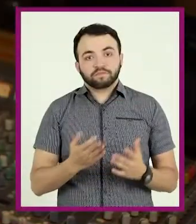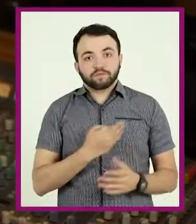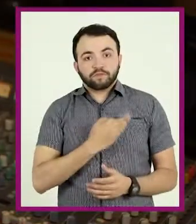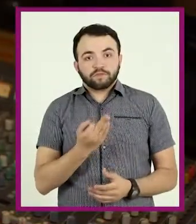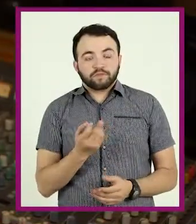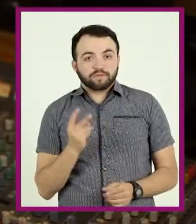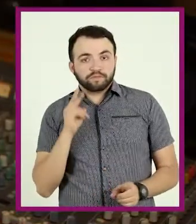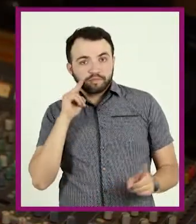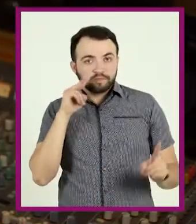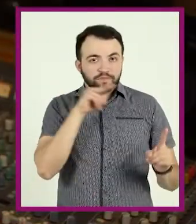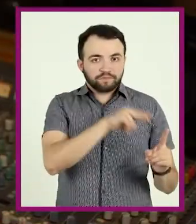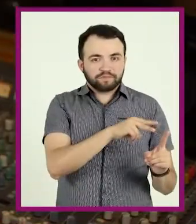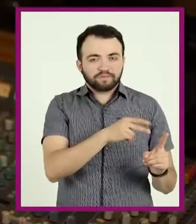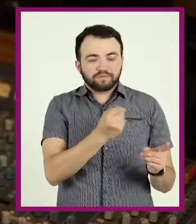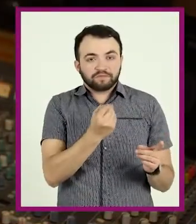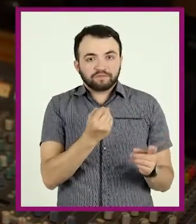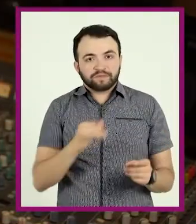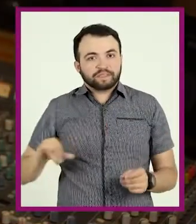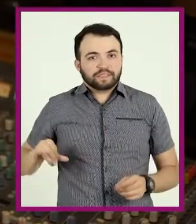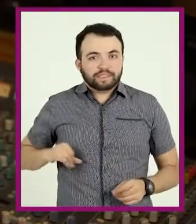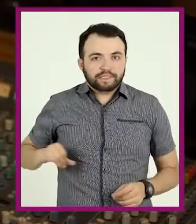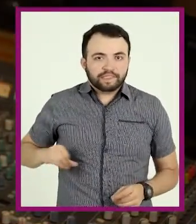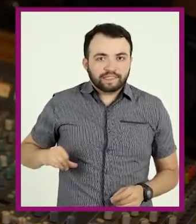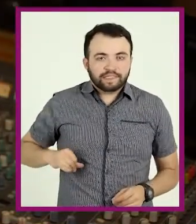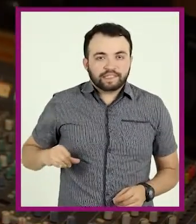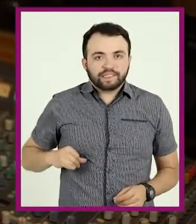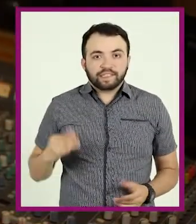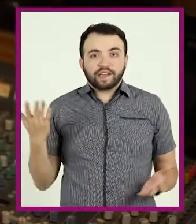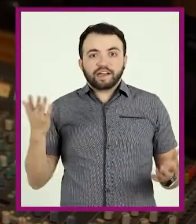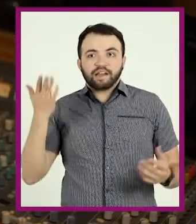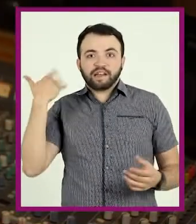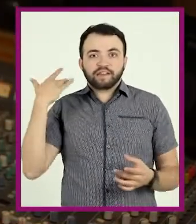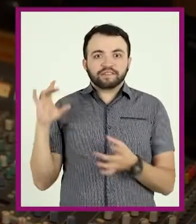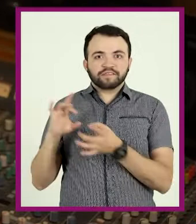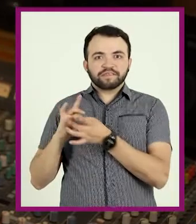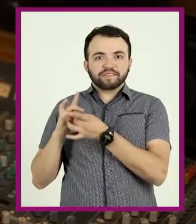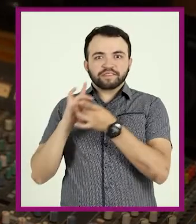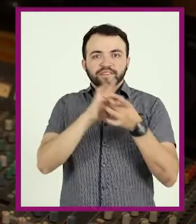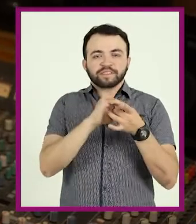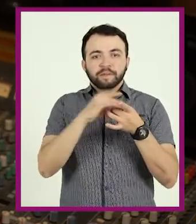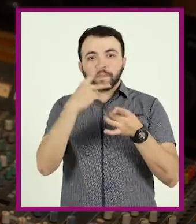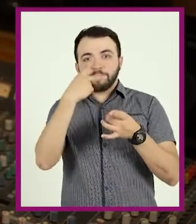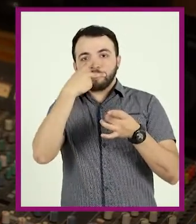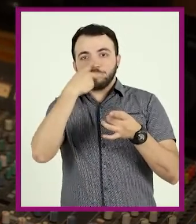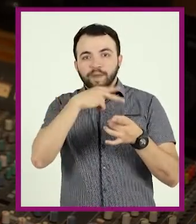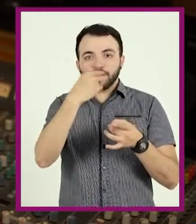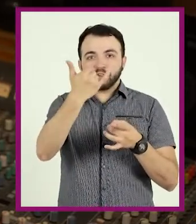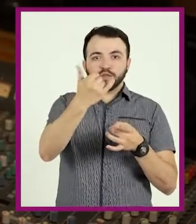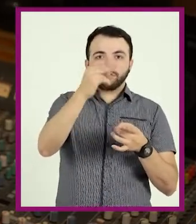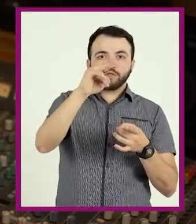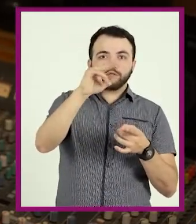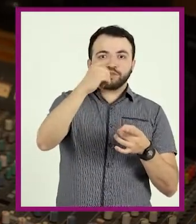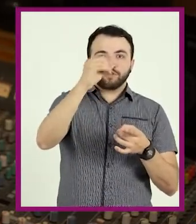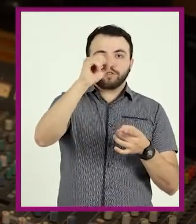Bueno, hemos visto lo interesante es que son esos vínculos que había entre la ex Yugoslavia y entre México, y lo interesante es cómo reflejan